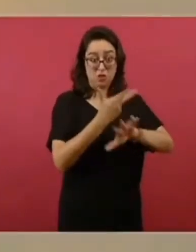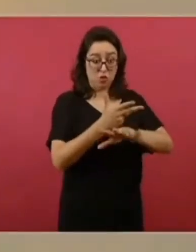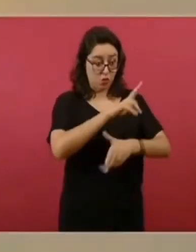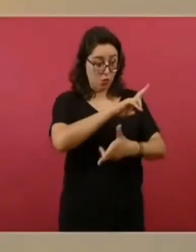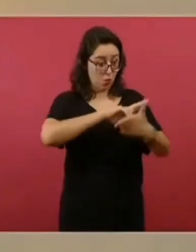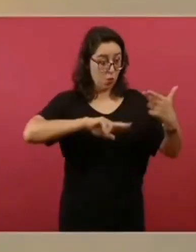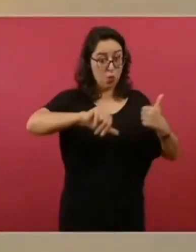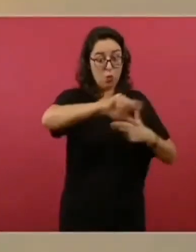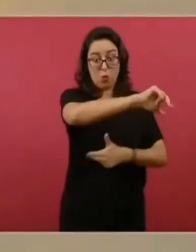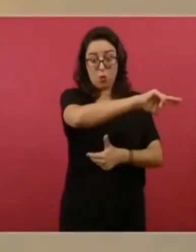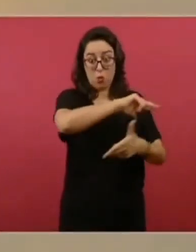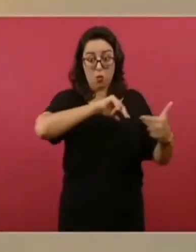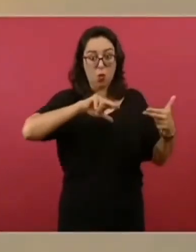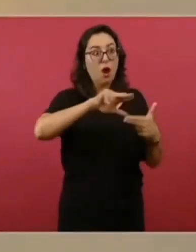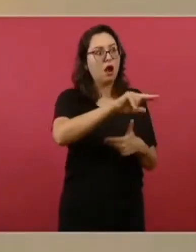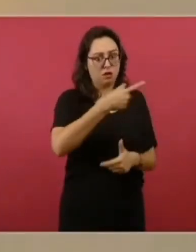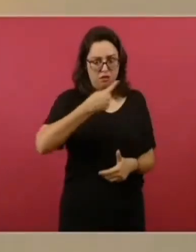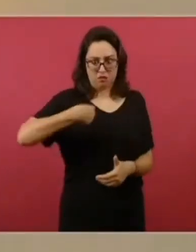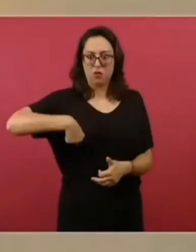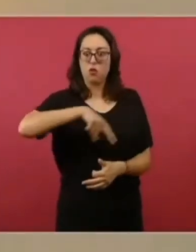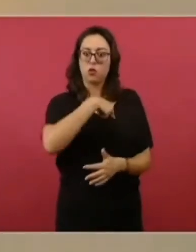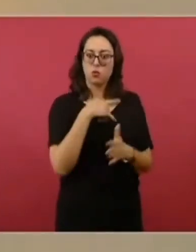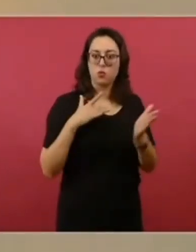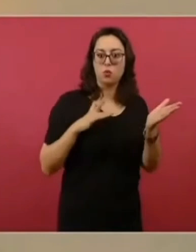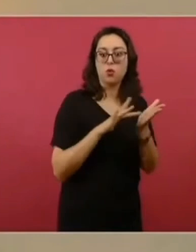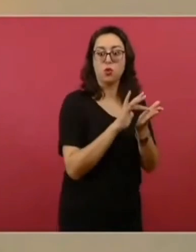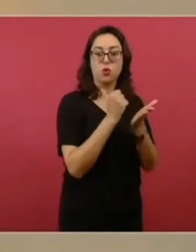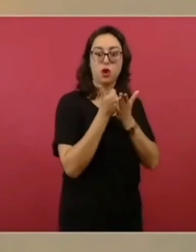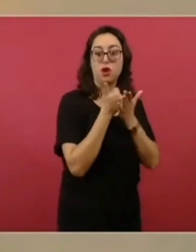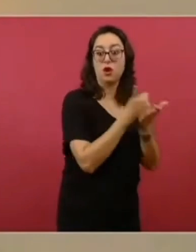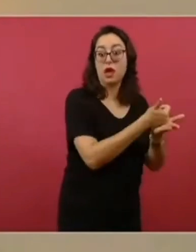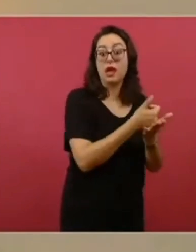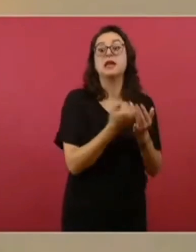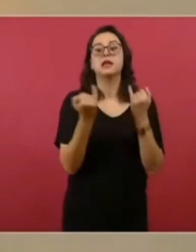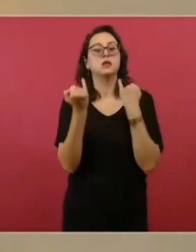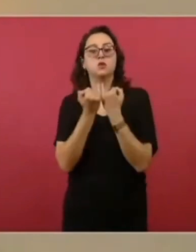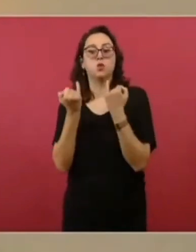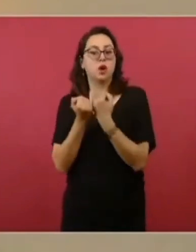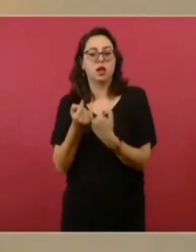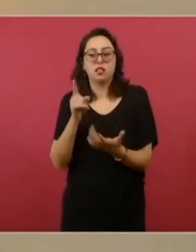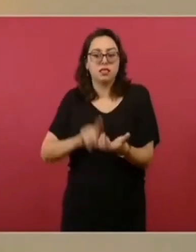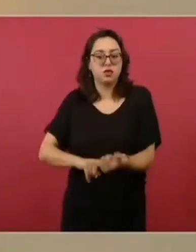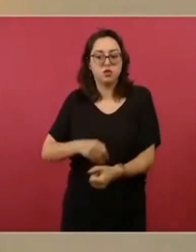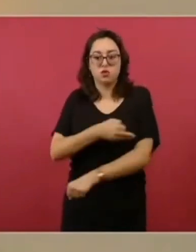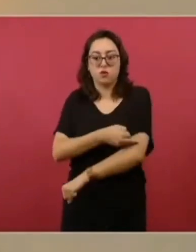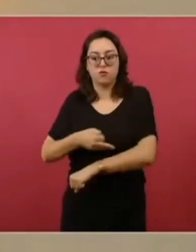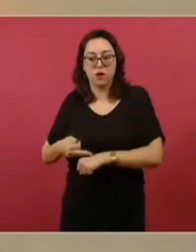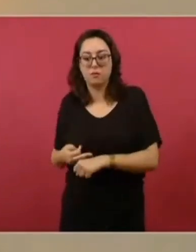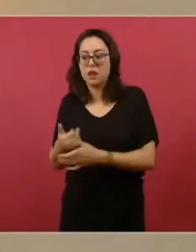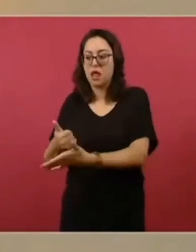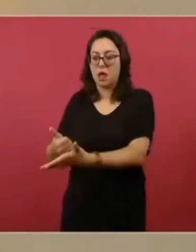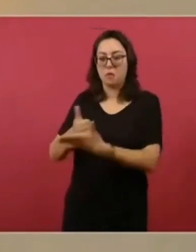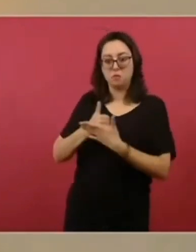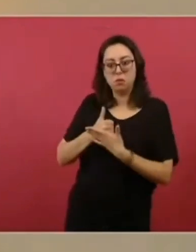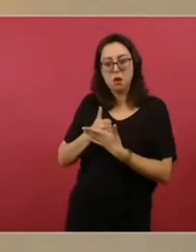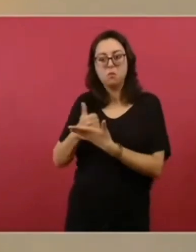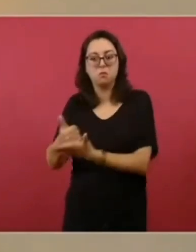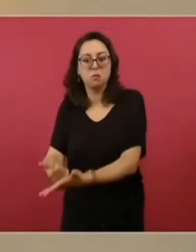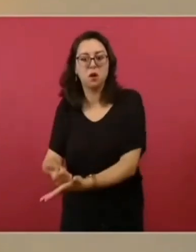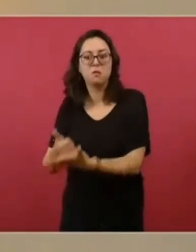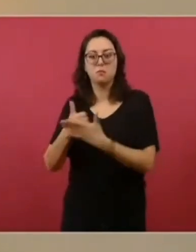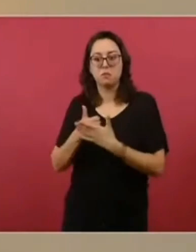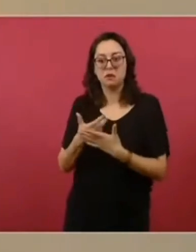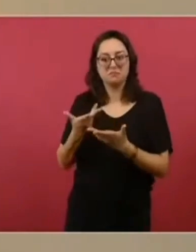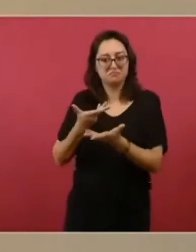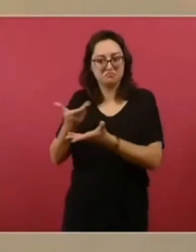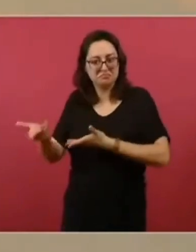familia. Si yo tengo una urgencia, pues puedo tener un pariente que me diga, mira, yo te presto hoy, yo te doy hoy de comer, mañana tú me apoyas cuando yo no lo tenga. Ya cuando llegues a tu casa